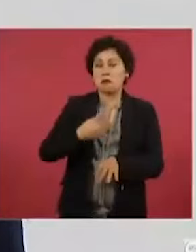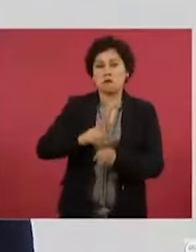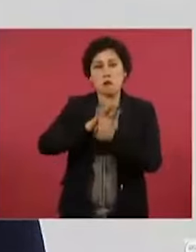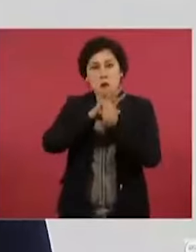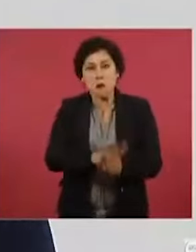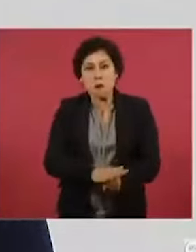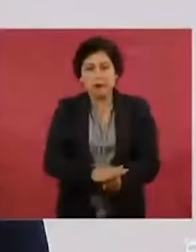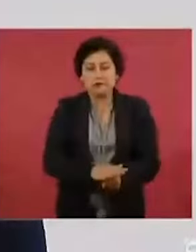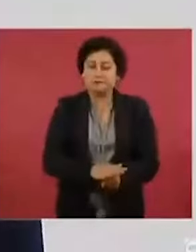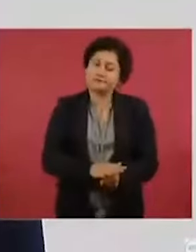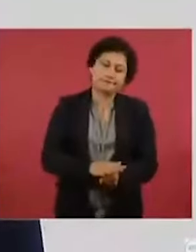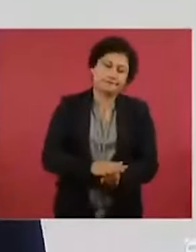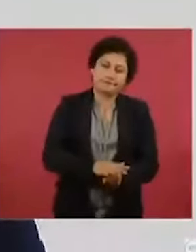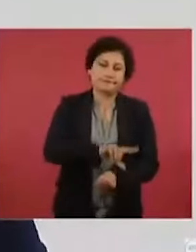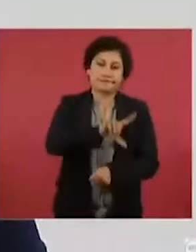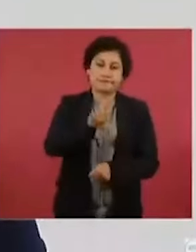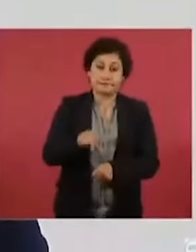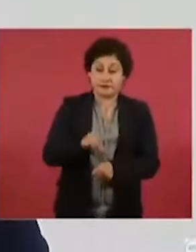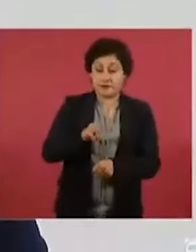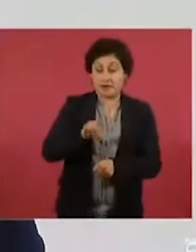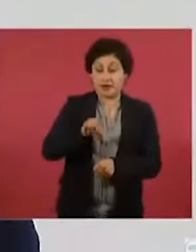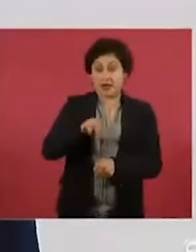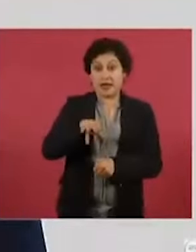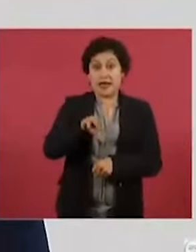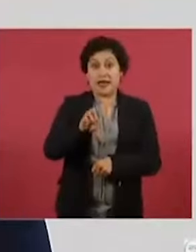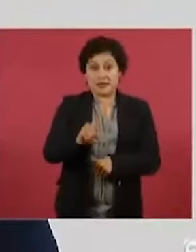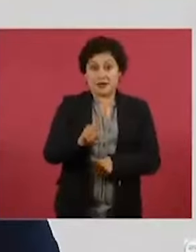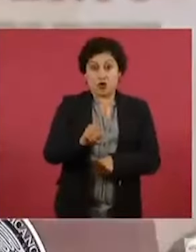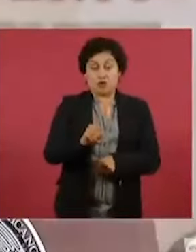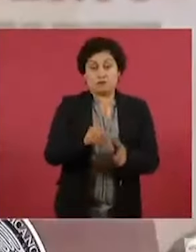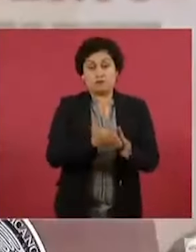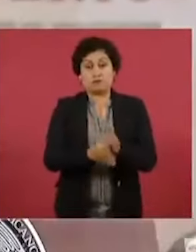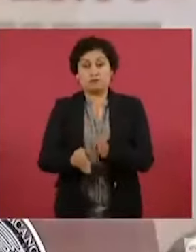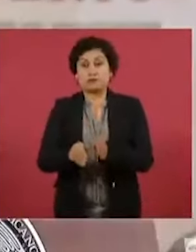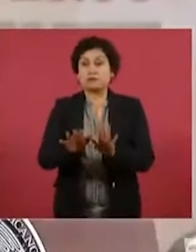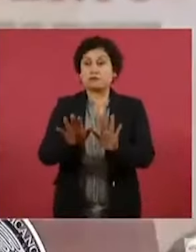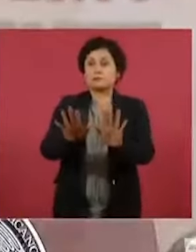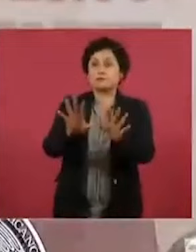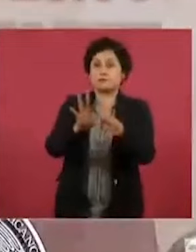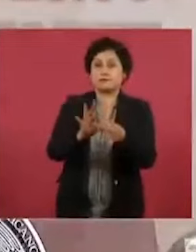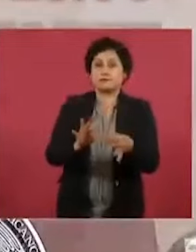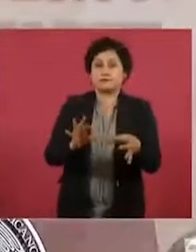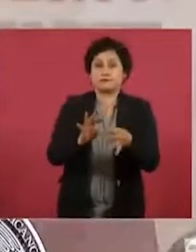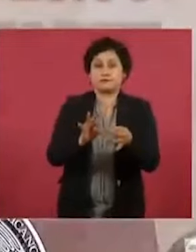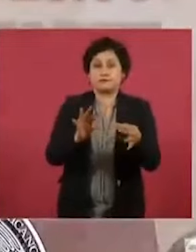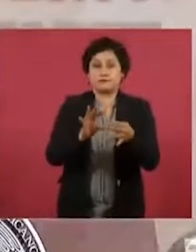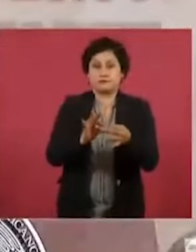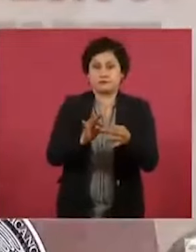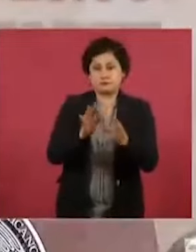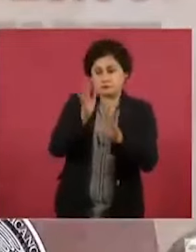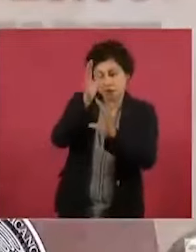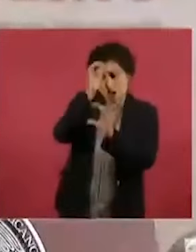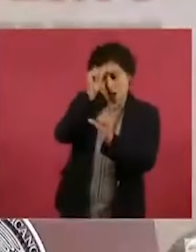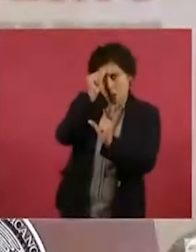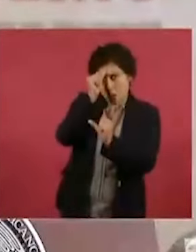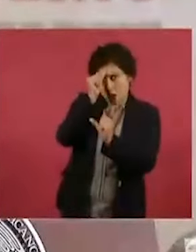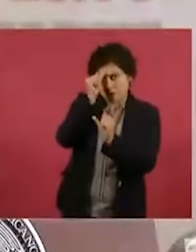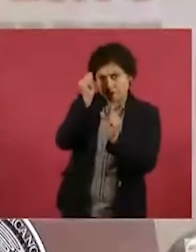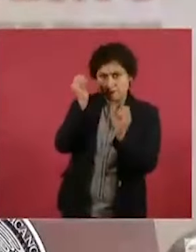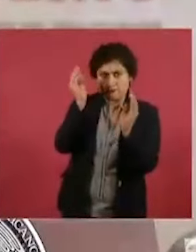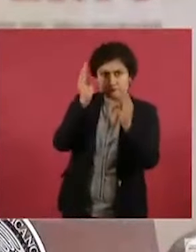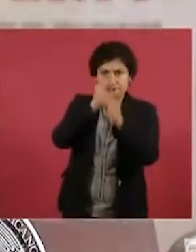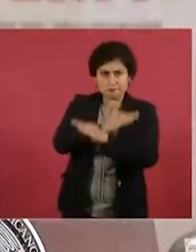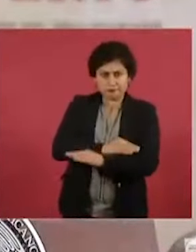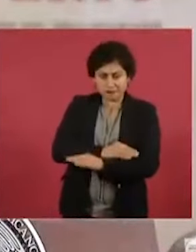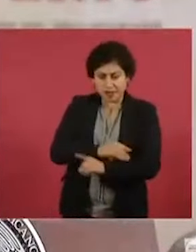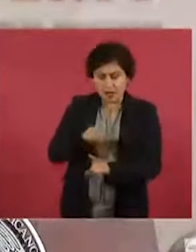hacía bien las cuentas al comunicador Joaquín López Dóriga sobre el salario de la nueva ministra Lenia Batres, que como ya lo